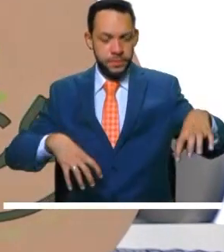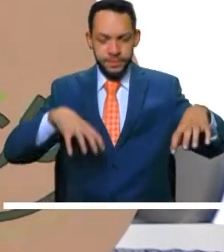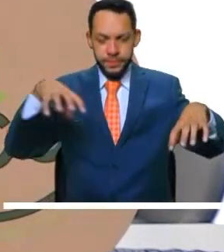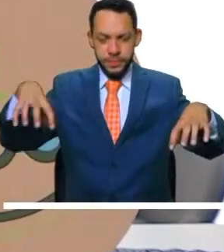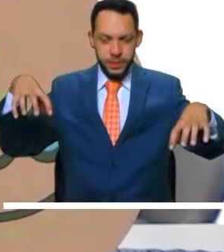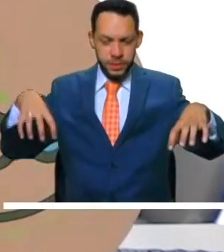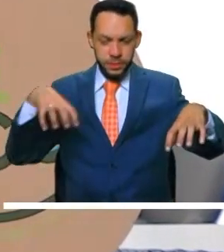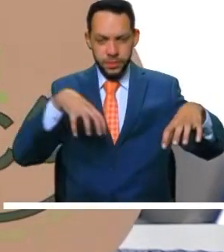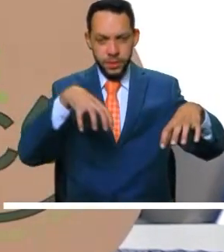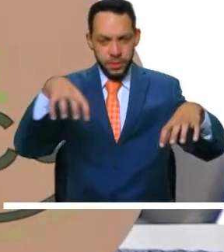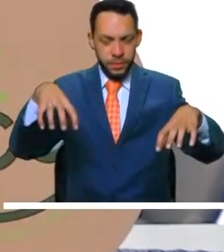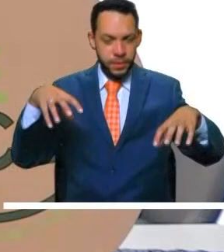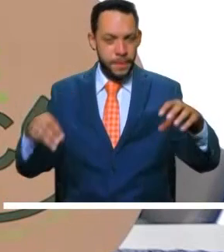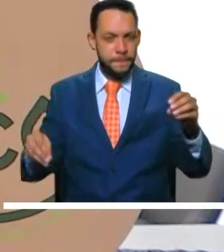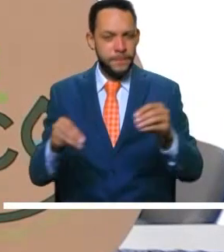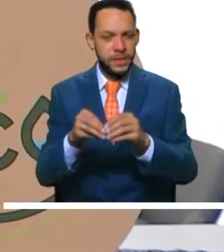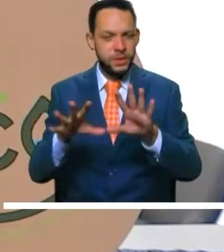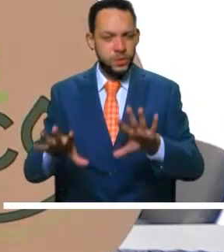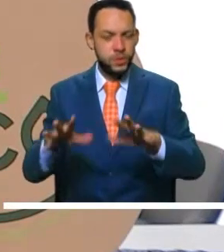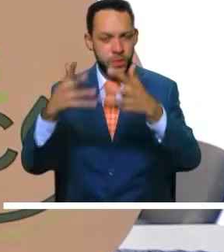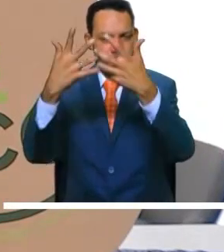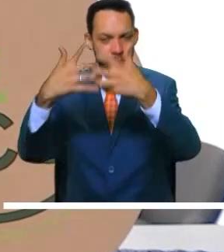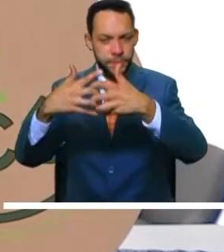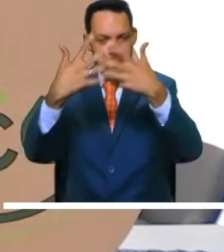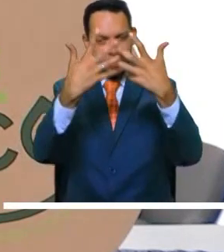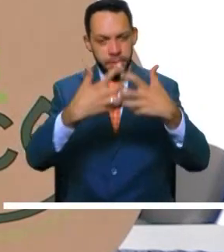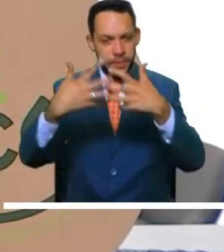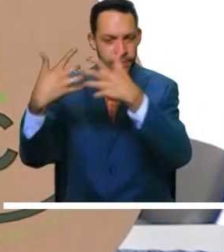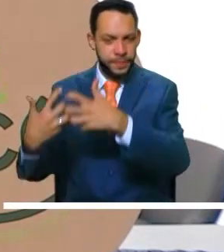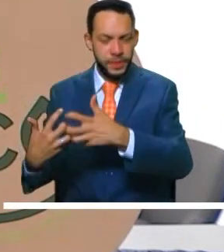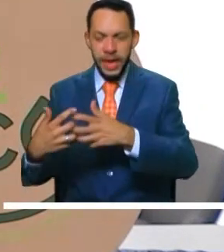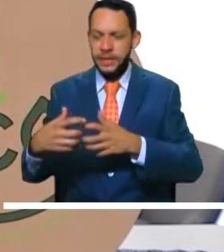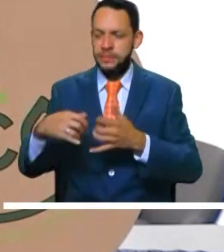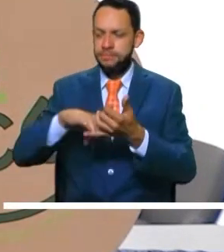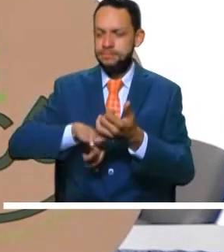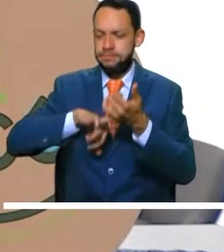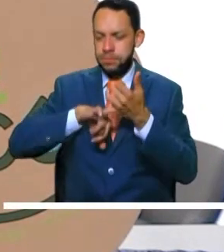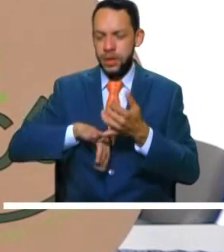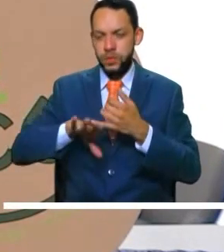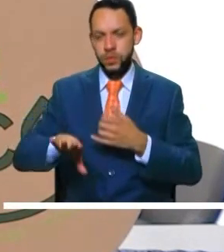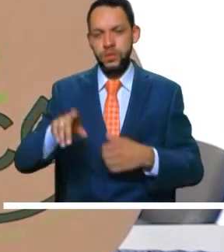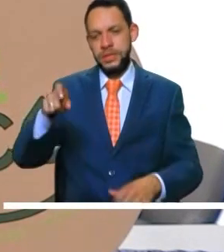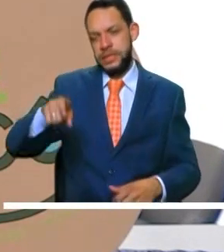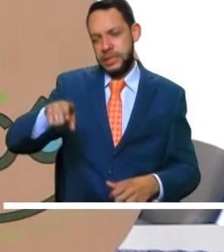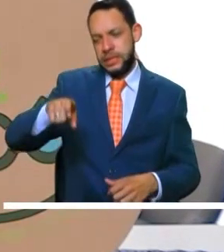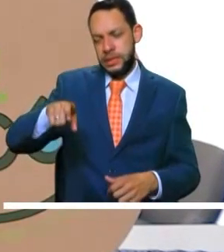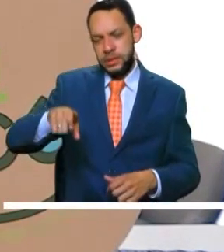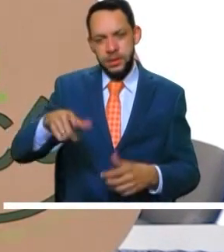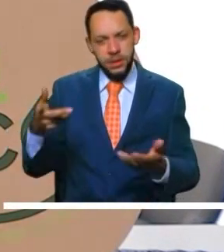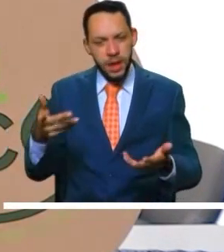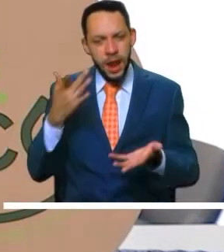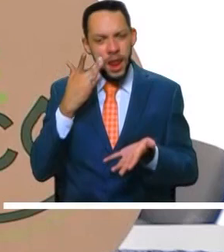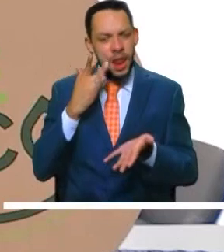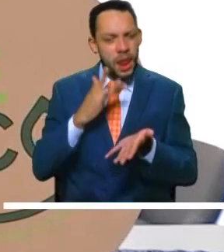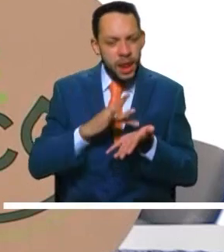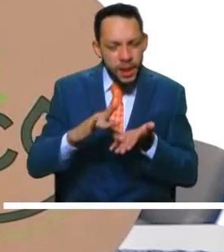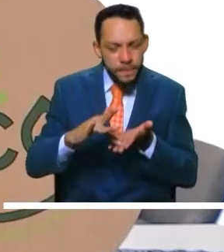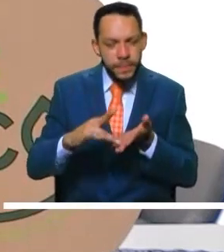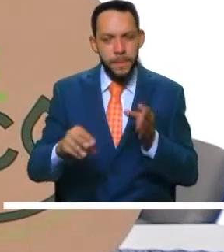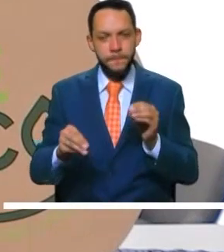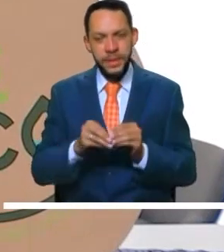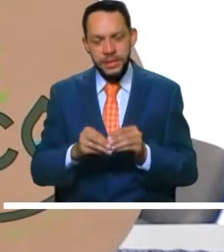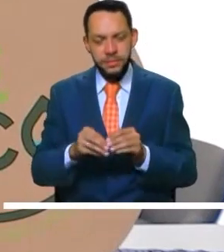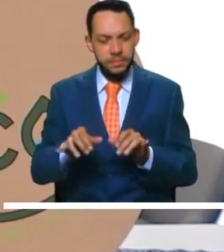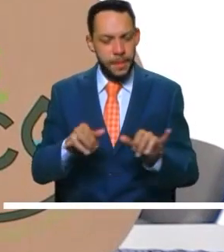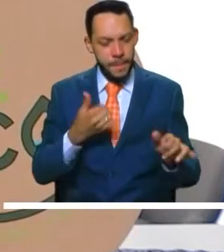diferentes productos y la industria del mercado empezó a generar necesidad en el consumidor de que tenía que limpiar, de que tenía que barrer, de que